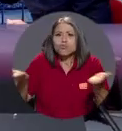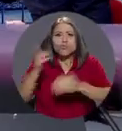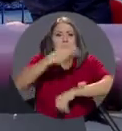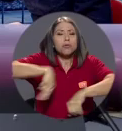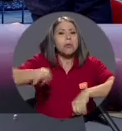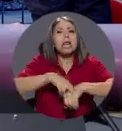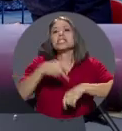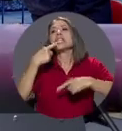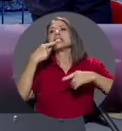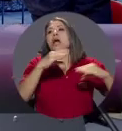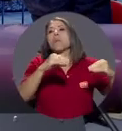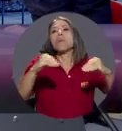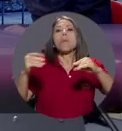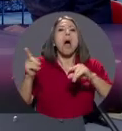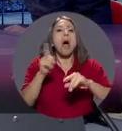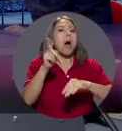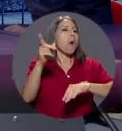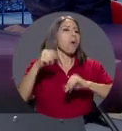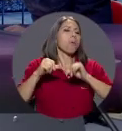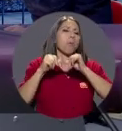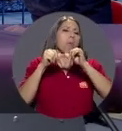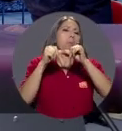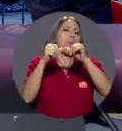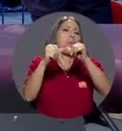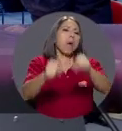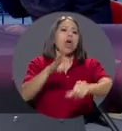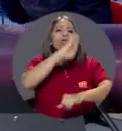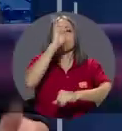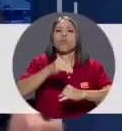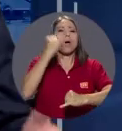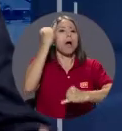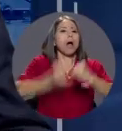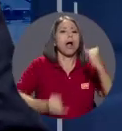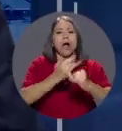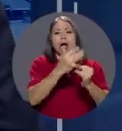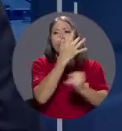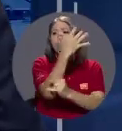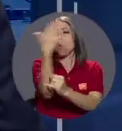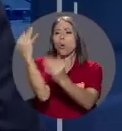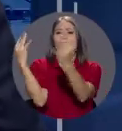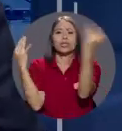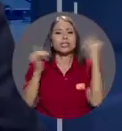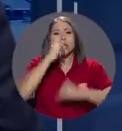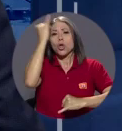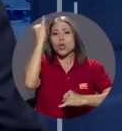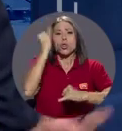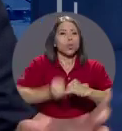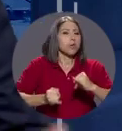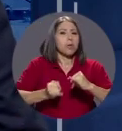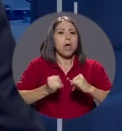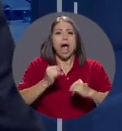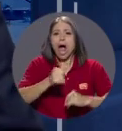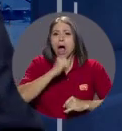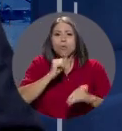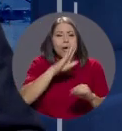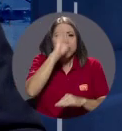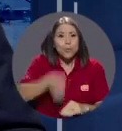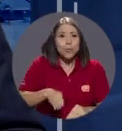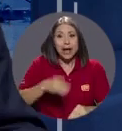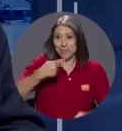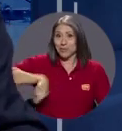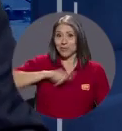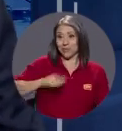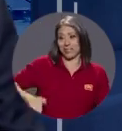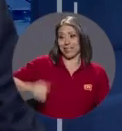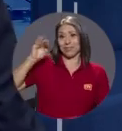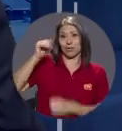naturales inagotables. Nunca se nos iban a acabar los bosques, nunca se nos iba a acabar el agua. Aquellos que crecimos en los